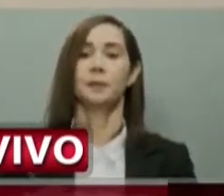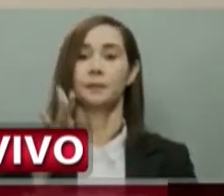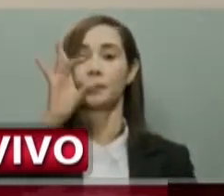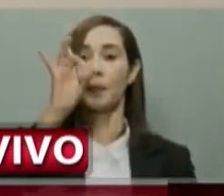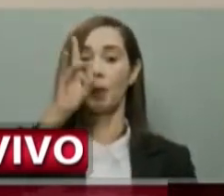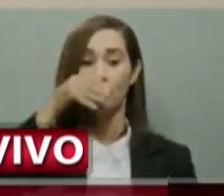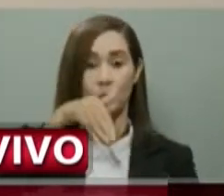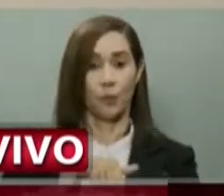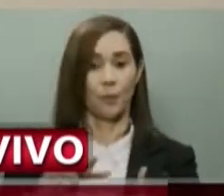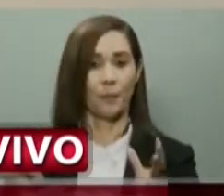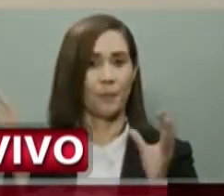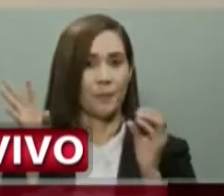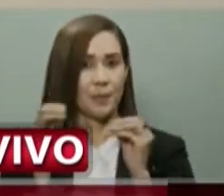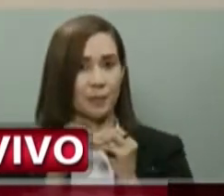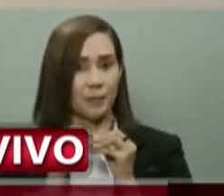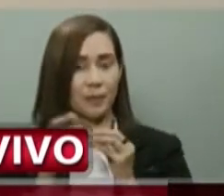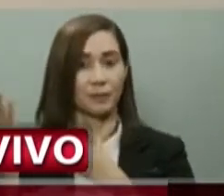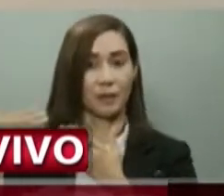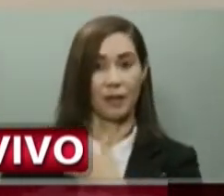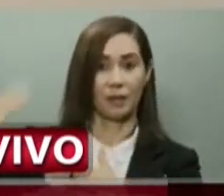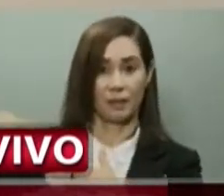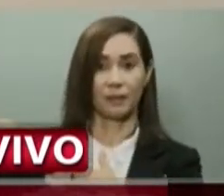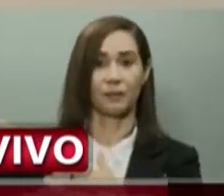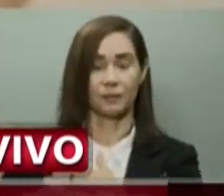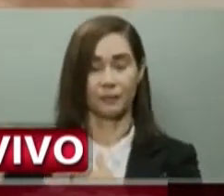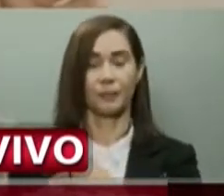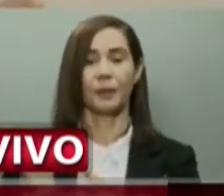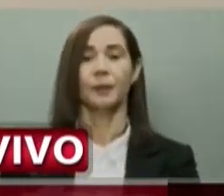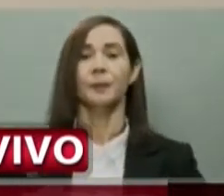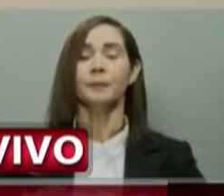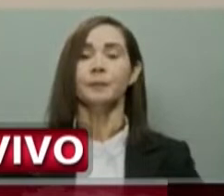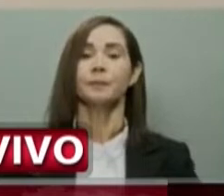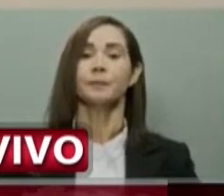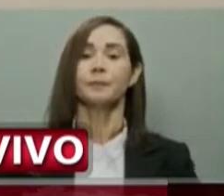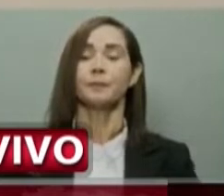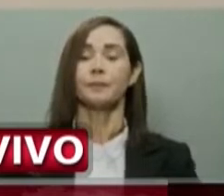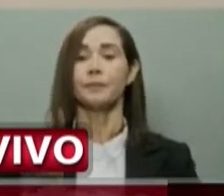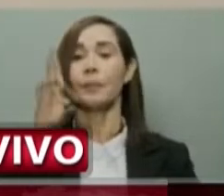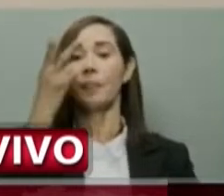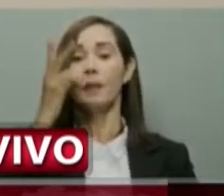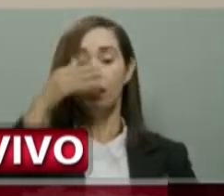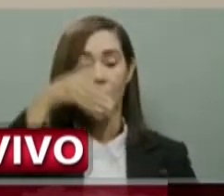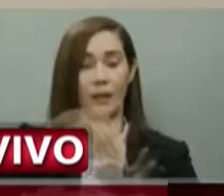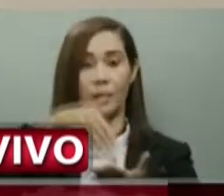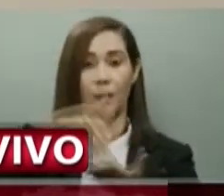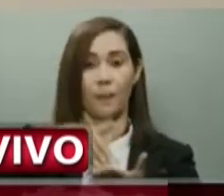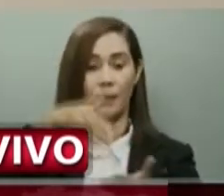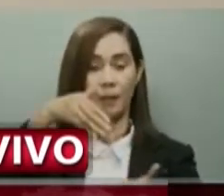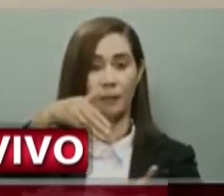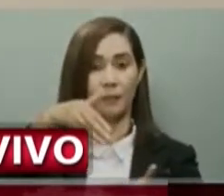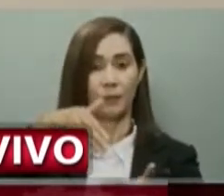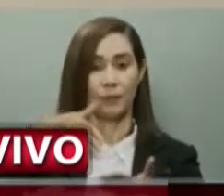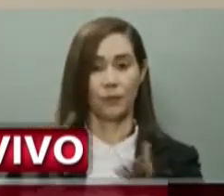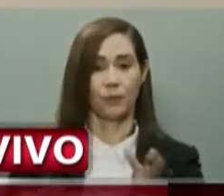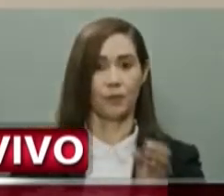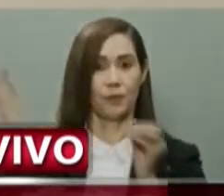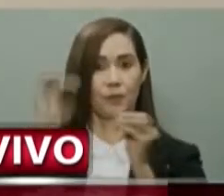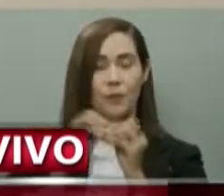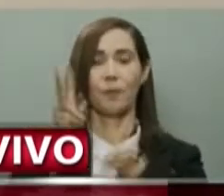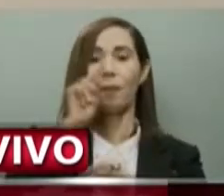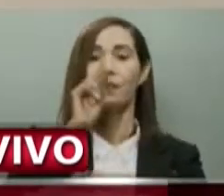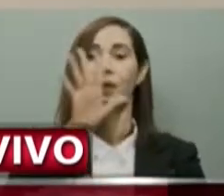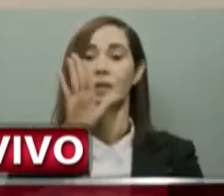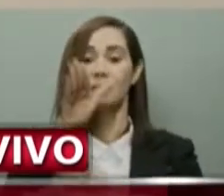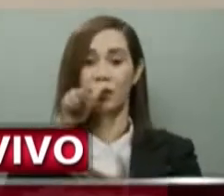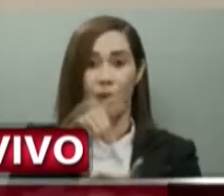8 mil más que lo que era normal en periodos anteriores. De 17 mil millones pasamos a 25